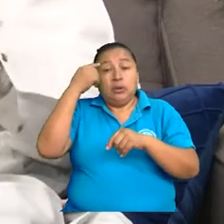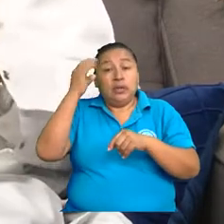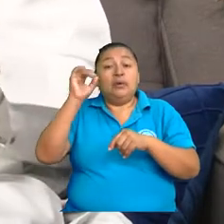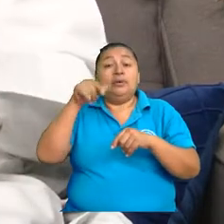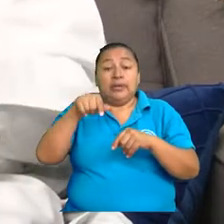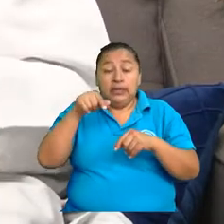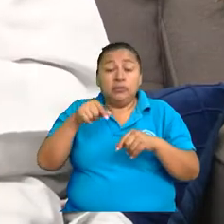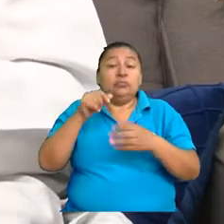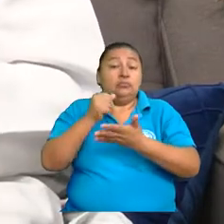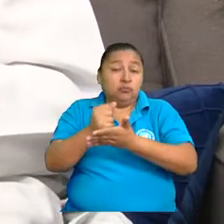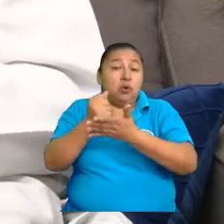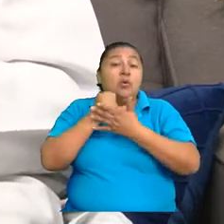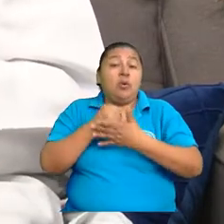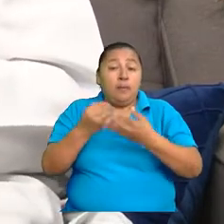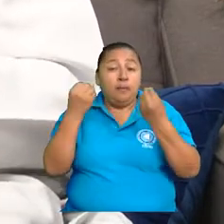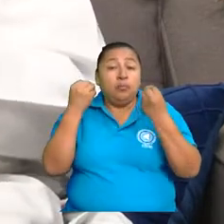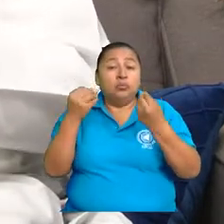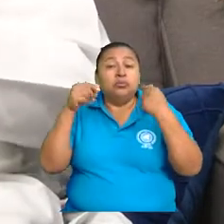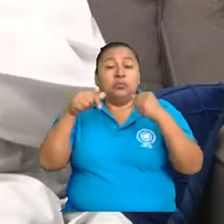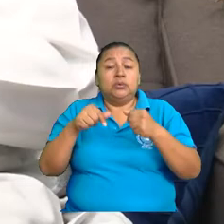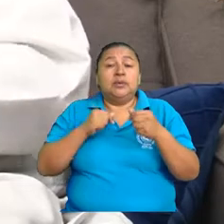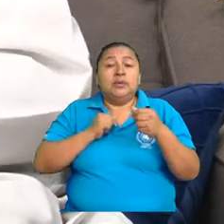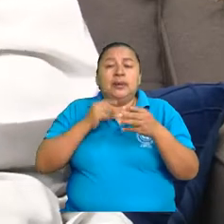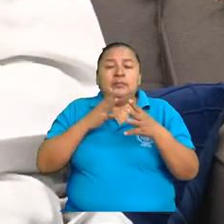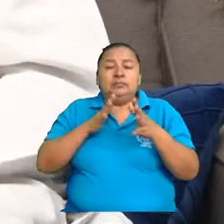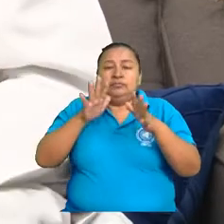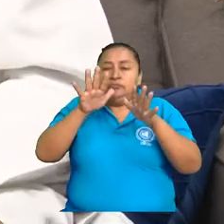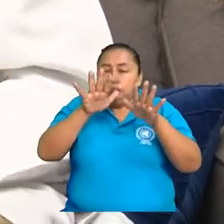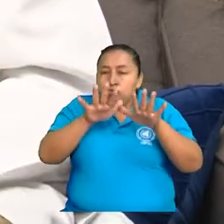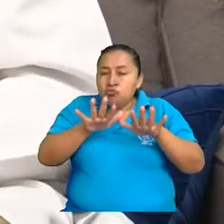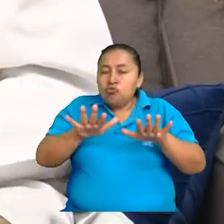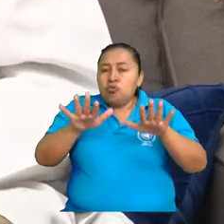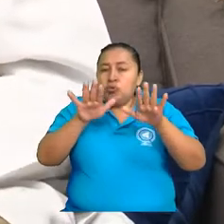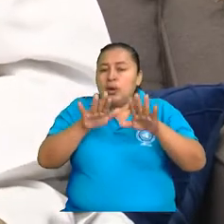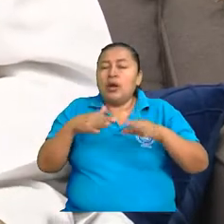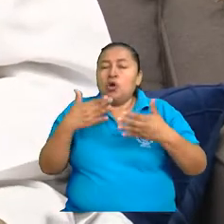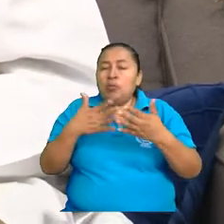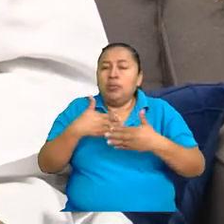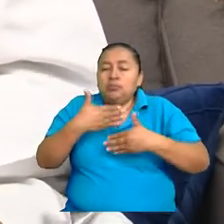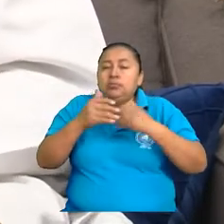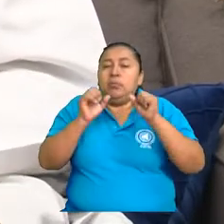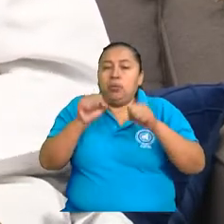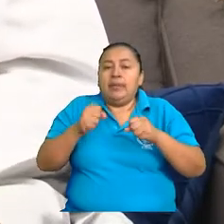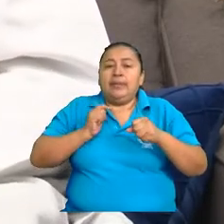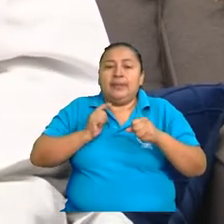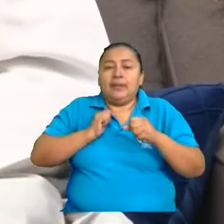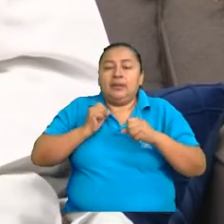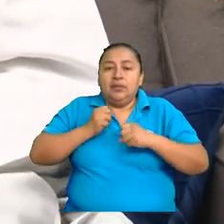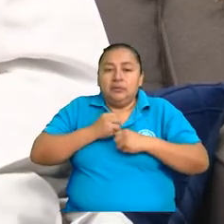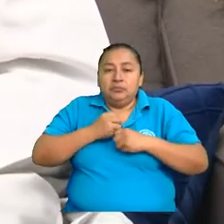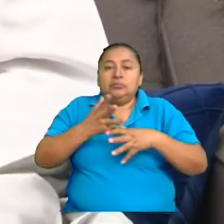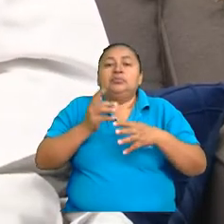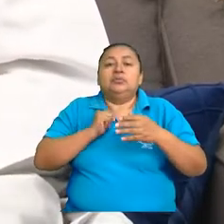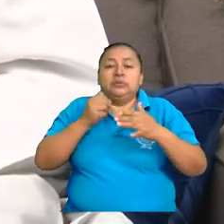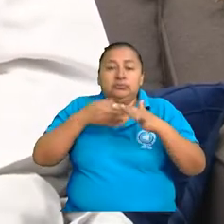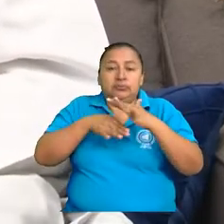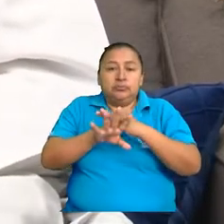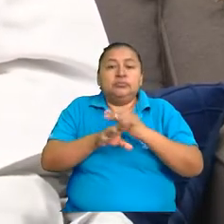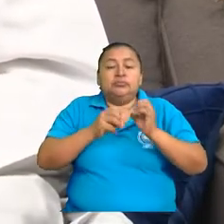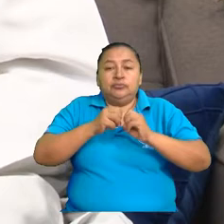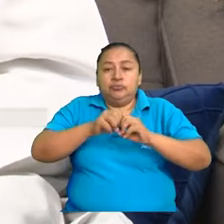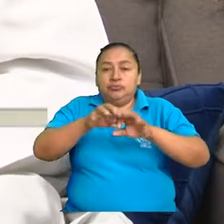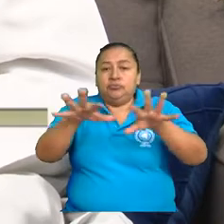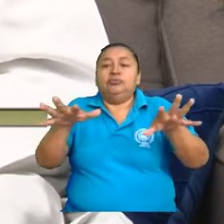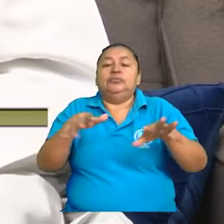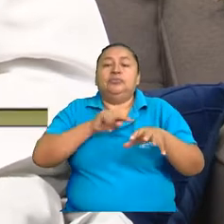hasta este momento a ralentizar el comportamiento que podría tener si se introdujera este